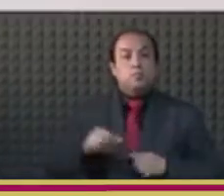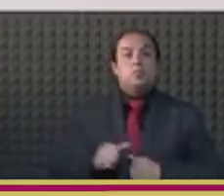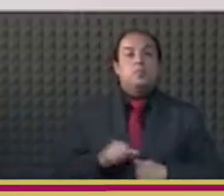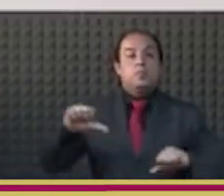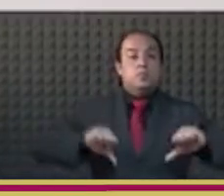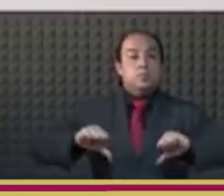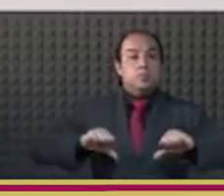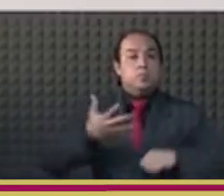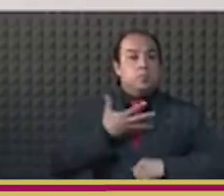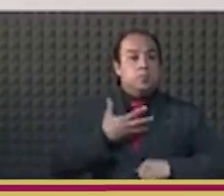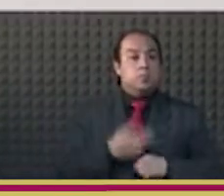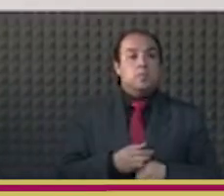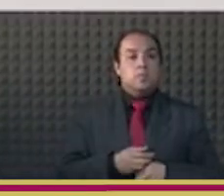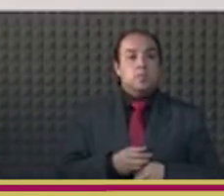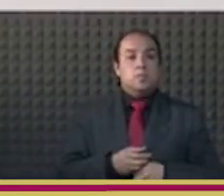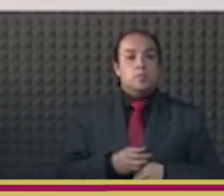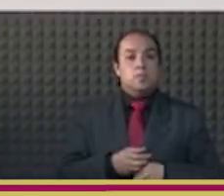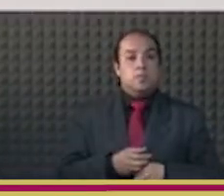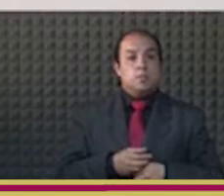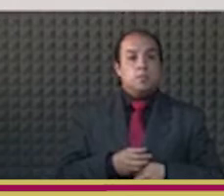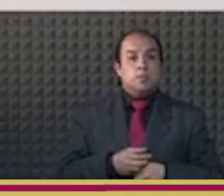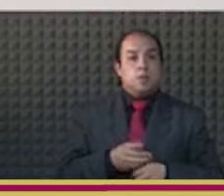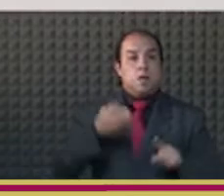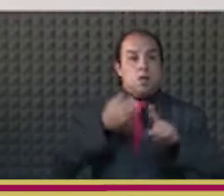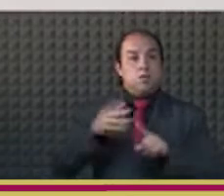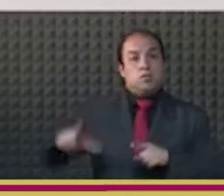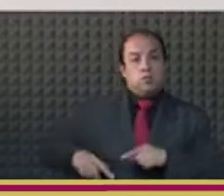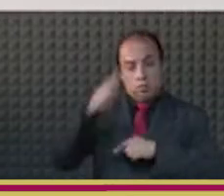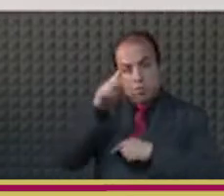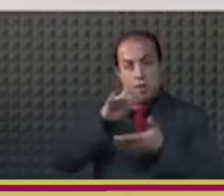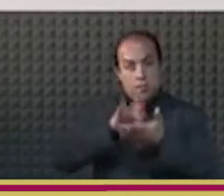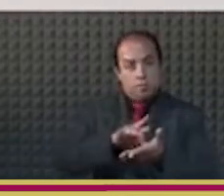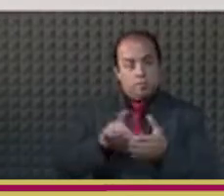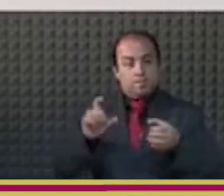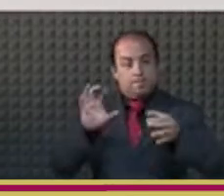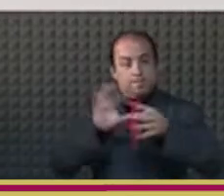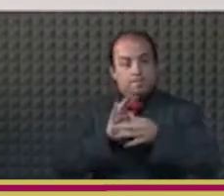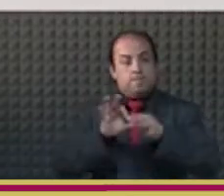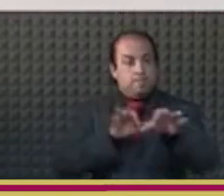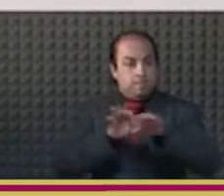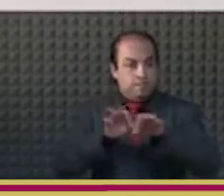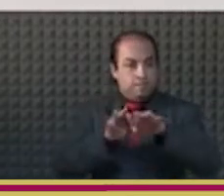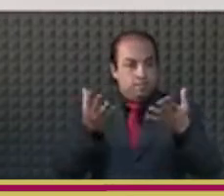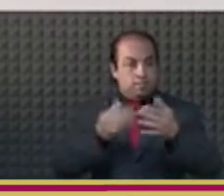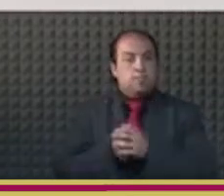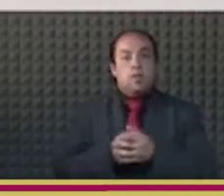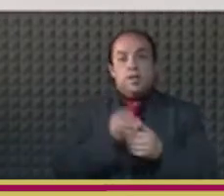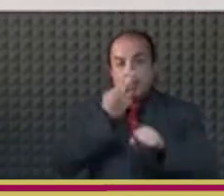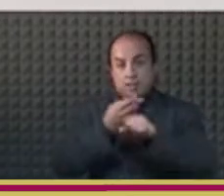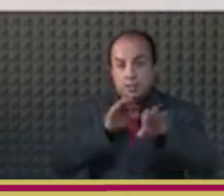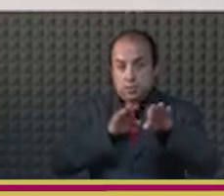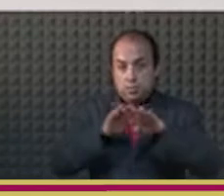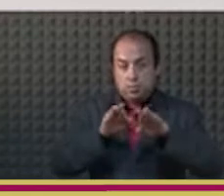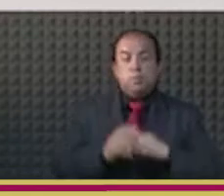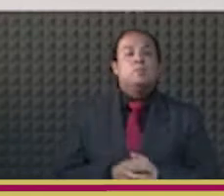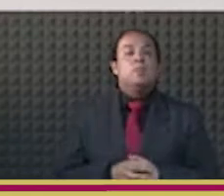tienen dispuestas por parte del Gobierno de México para el apoyo a la vinculación laboral que se realizan desde la Secretaría de Trabajo